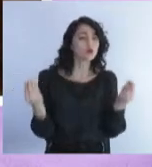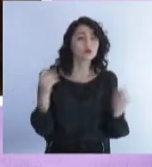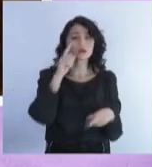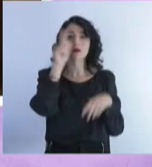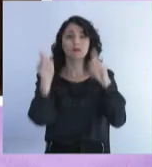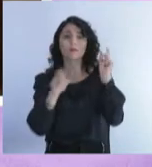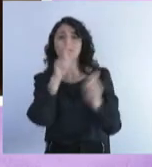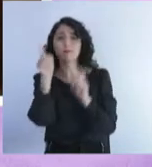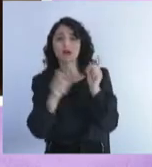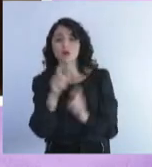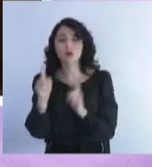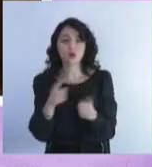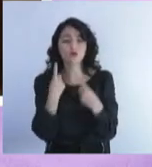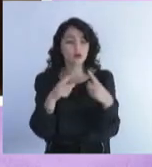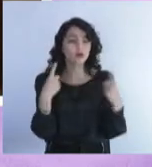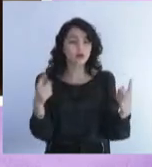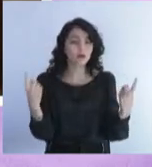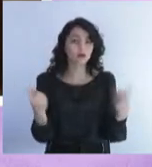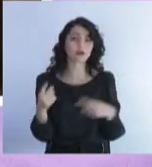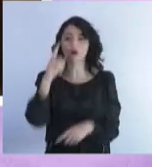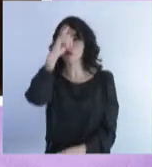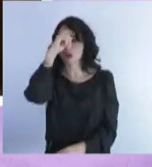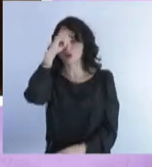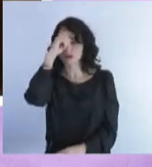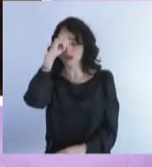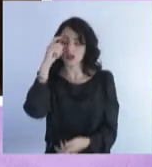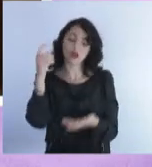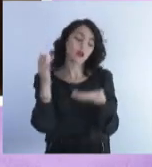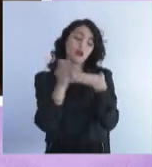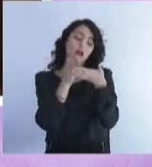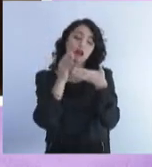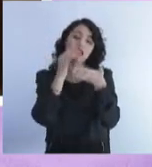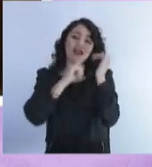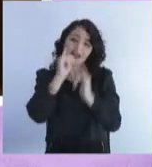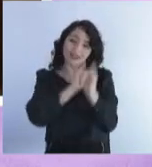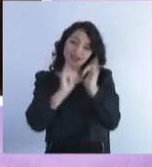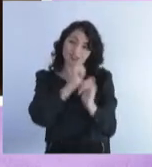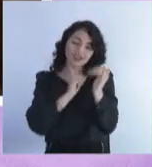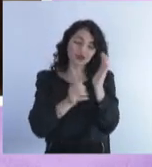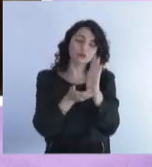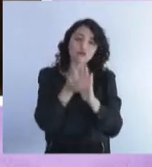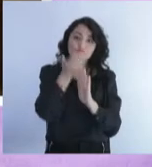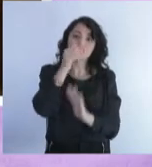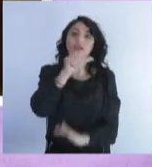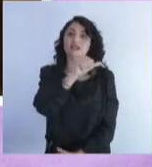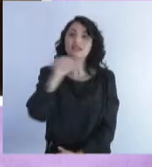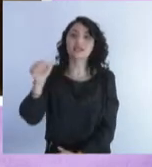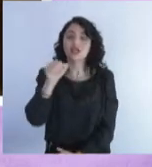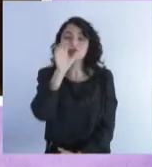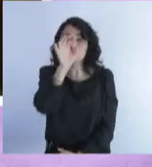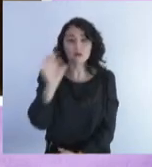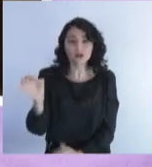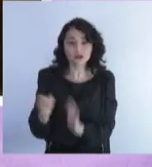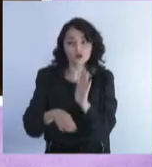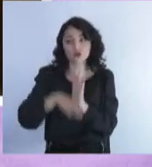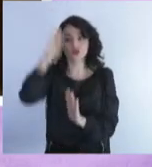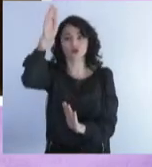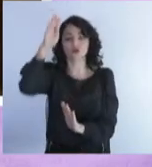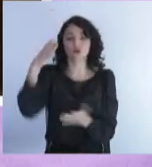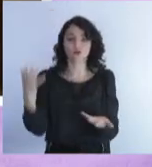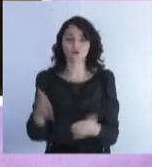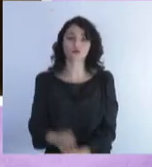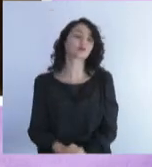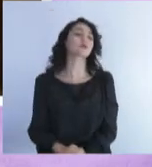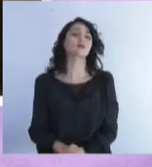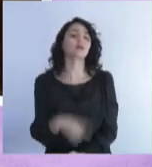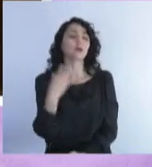del sitio web del Hospital Digital, que mostraron un aumento del 600% en este periodo. Las principales